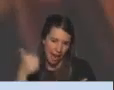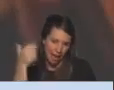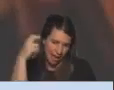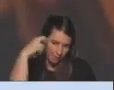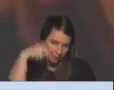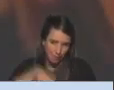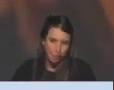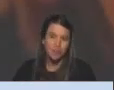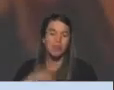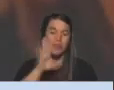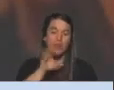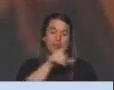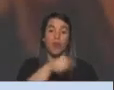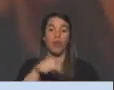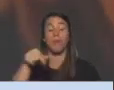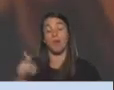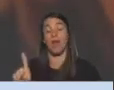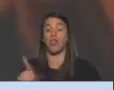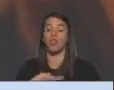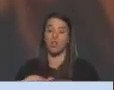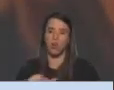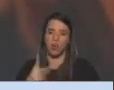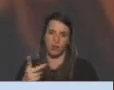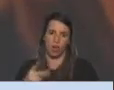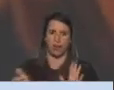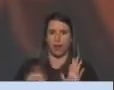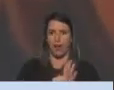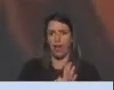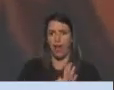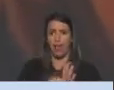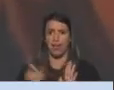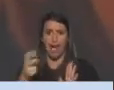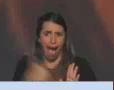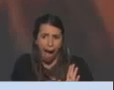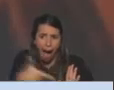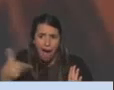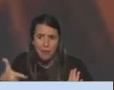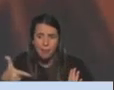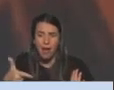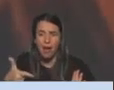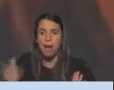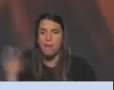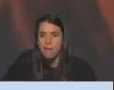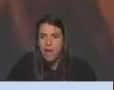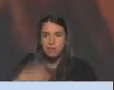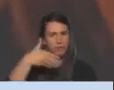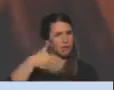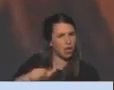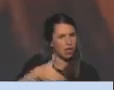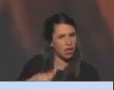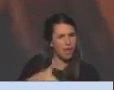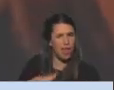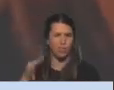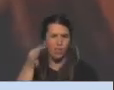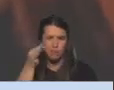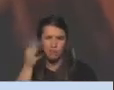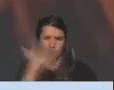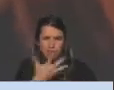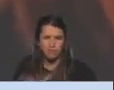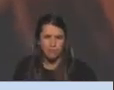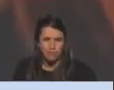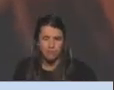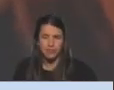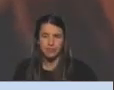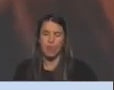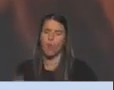Estados Unidos y en este caso, acompañado del racismo. Racismo, Horacio, que lo decimos y lo contamos muchas veces en Estados Unidos, pero